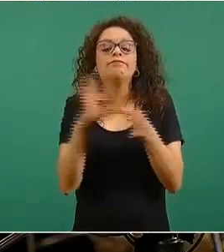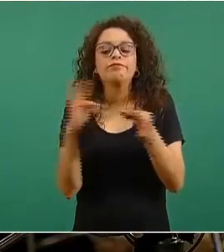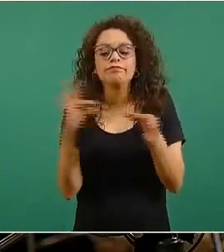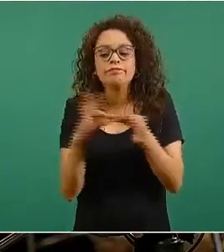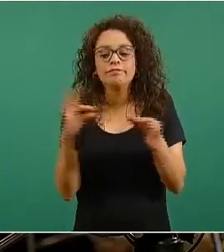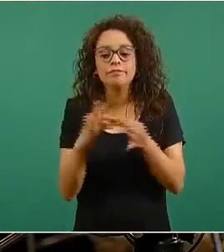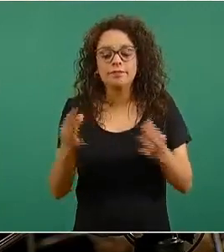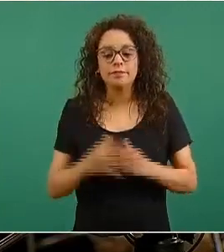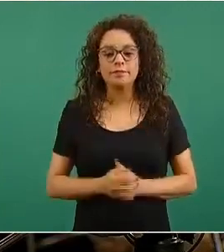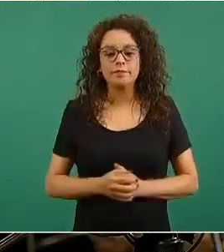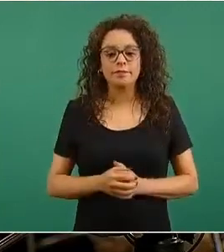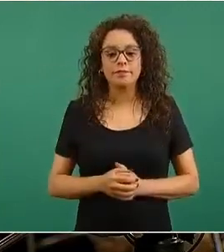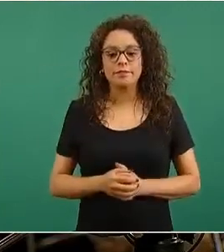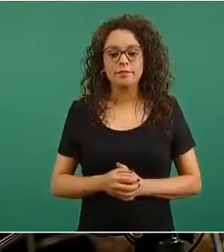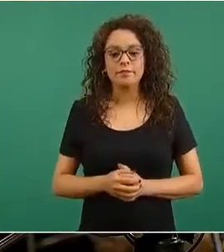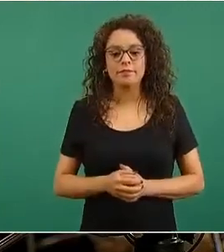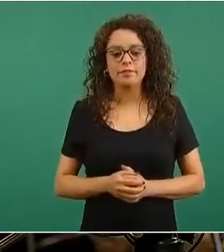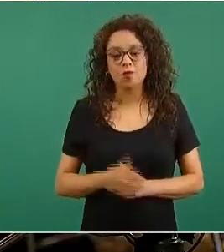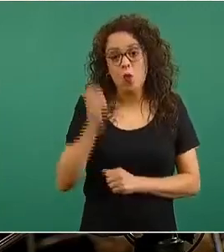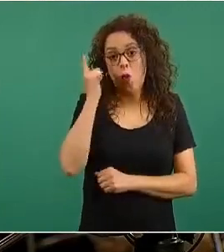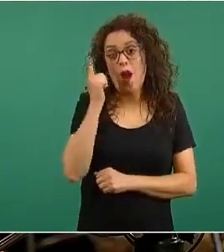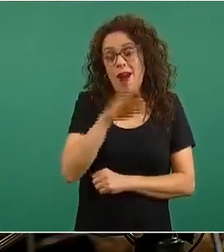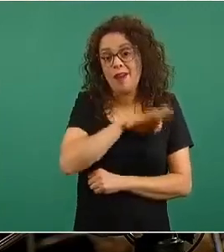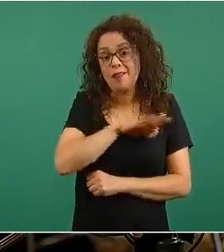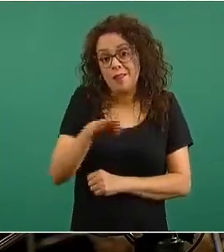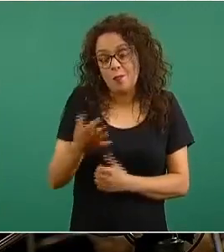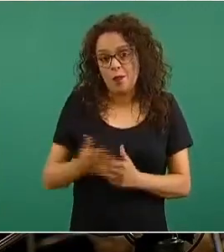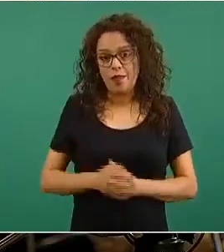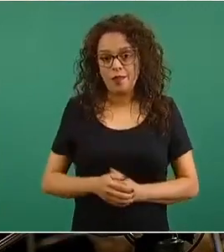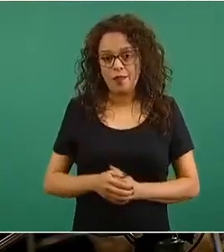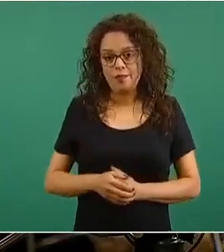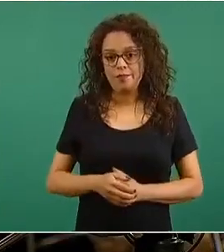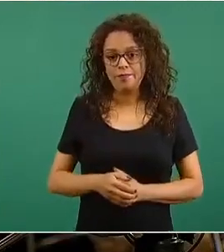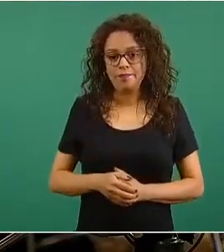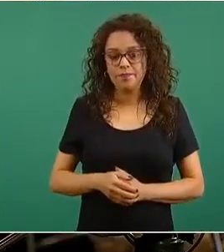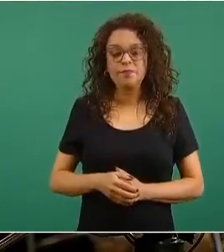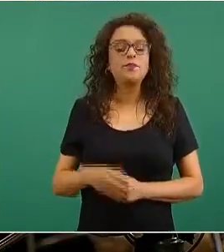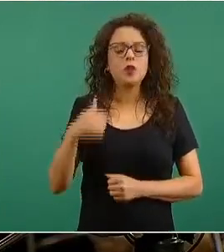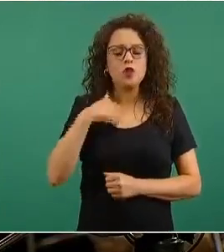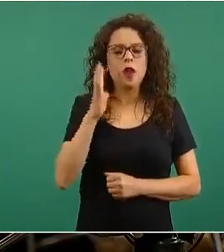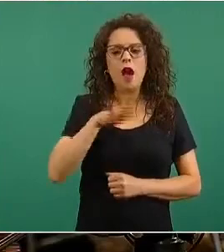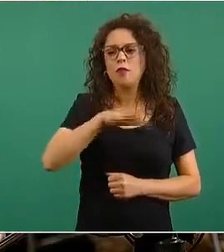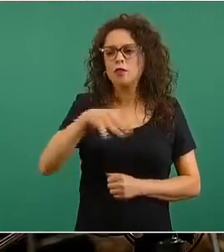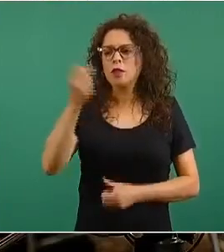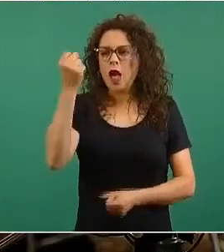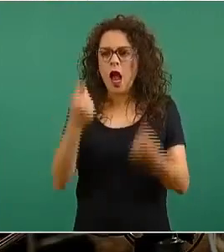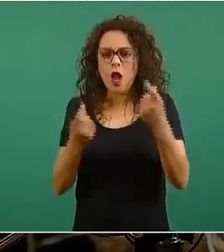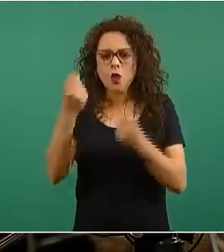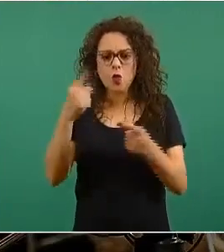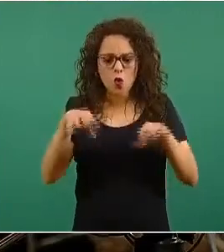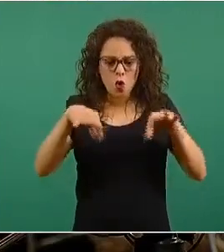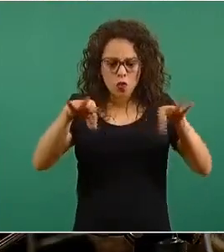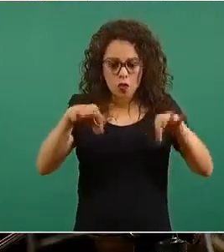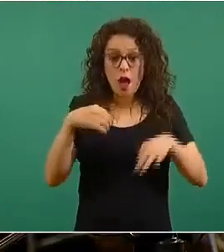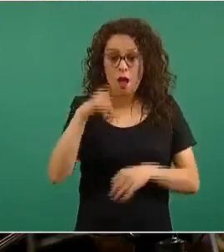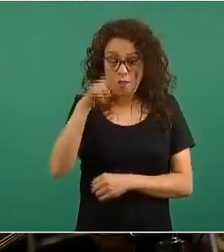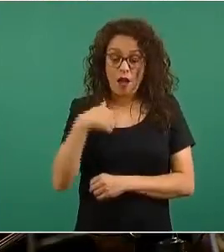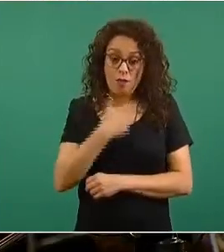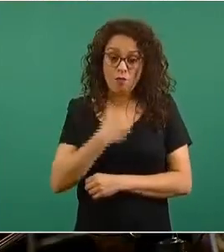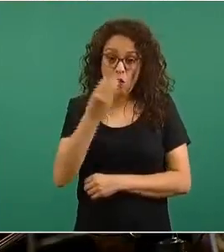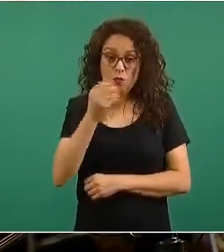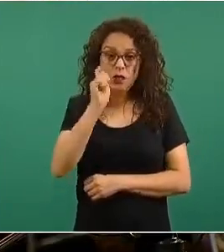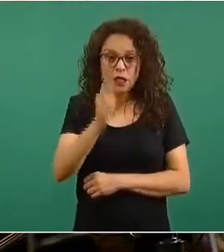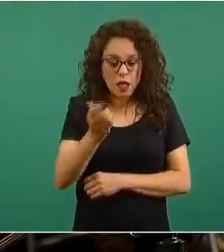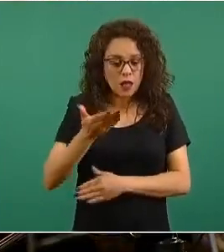atrevimiento. Y también quisiera saber si hay documentación, he buscado algunos documentos, me gusta mucho leer estos estudios que se hacen